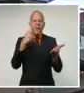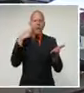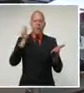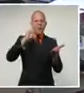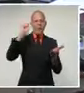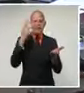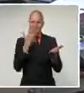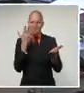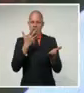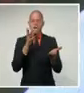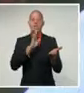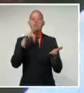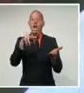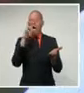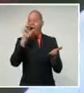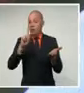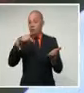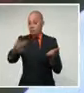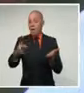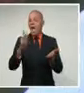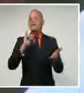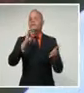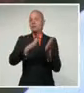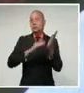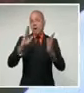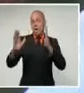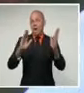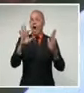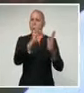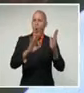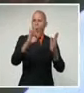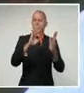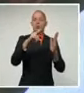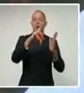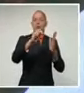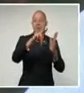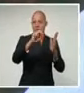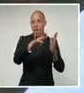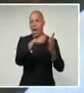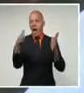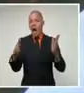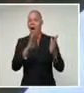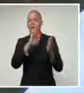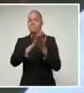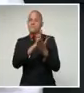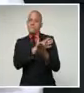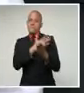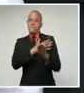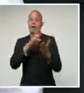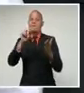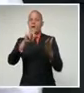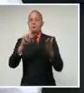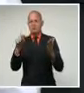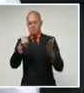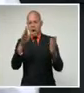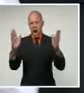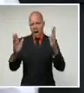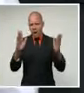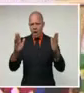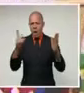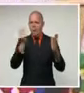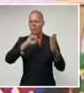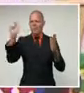los CDR, correspondiente al semestre octubre 2020-marzo 2021, Matanzas,